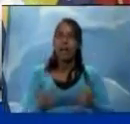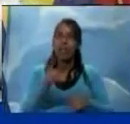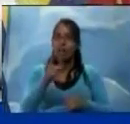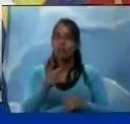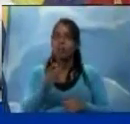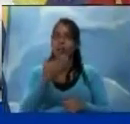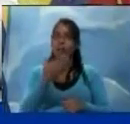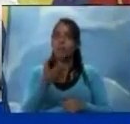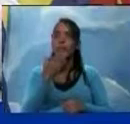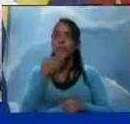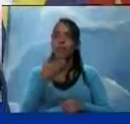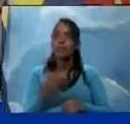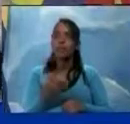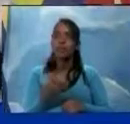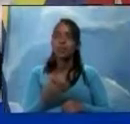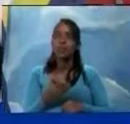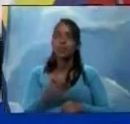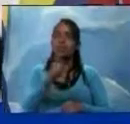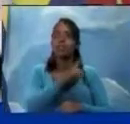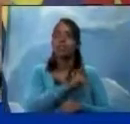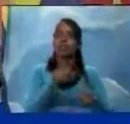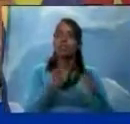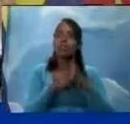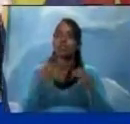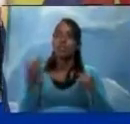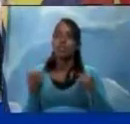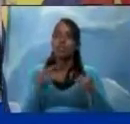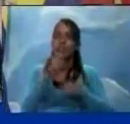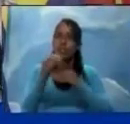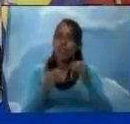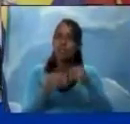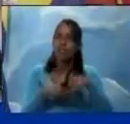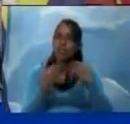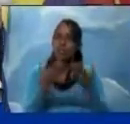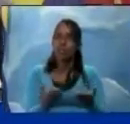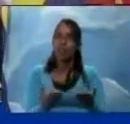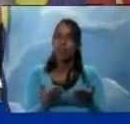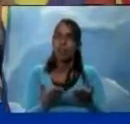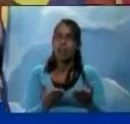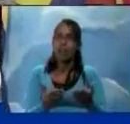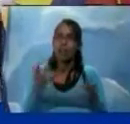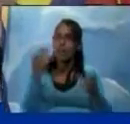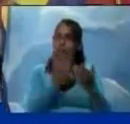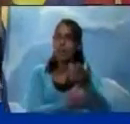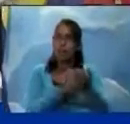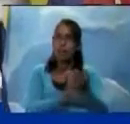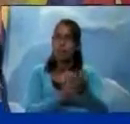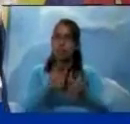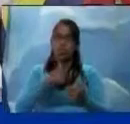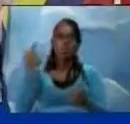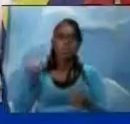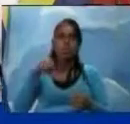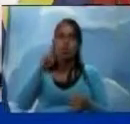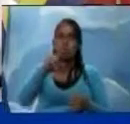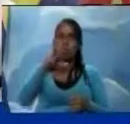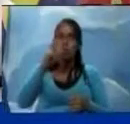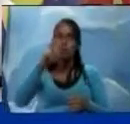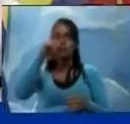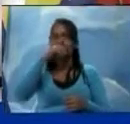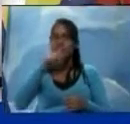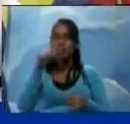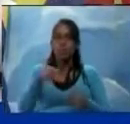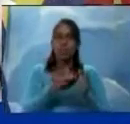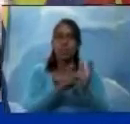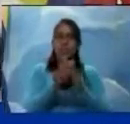va a pedir cuenta de lo que le ha entregado. Ay, hermano Puerta, yo tengo como 20 años en el